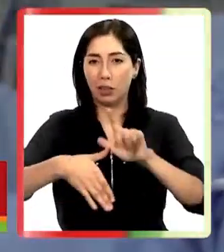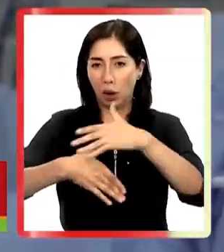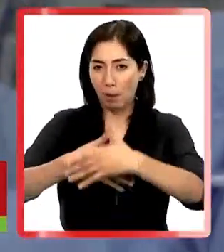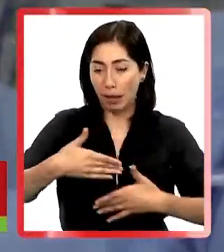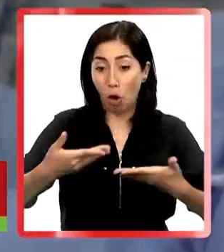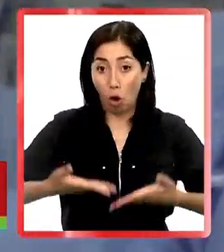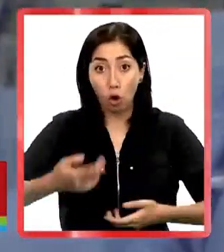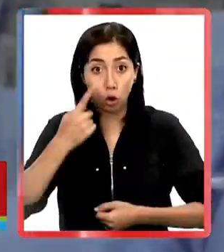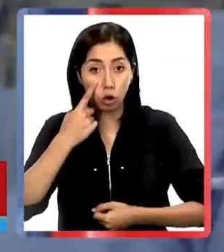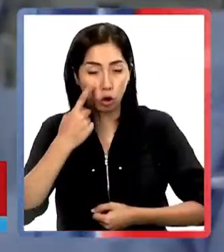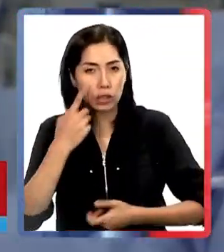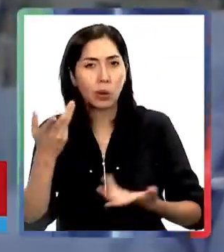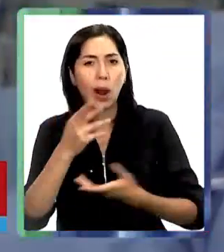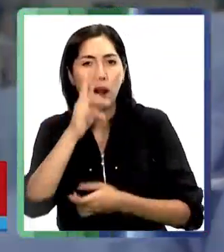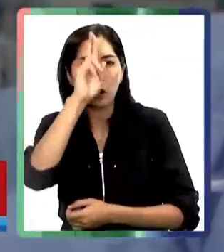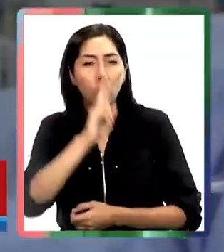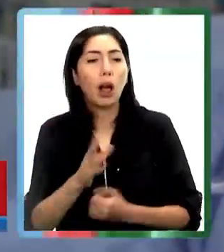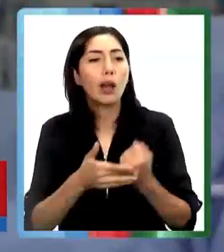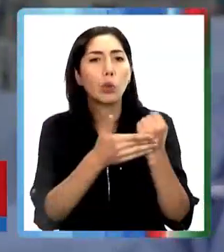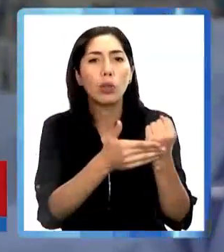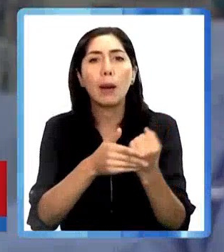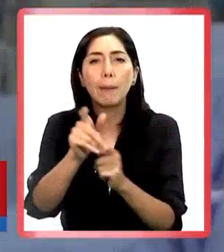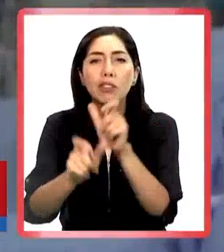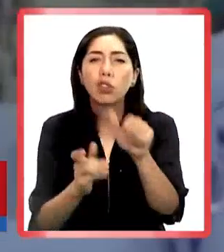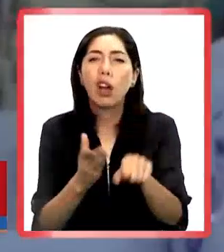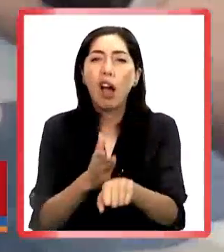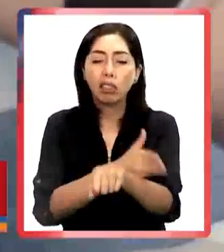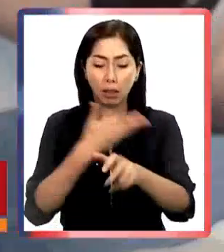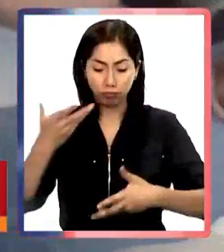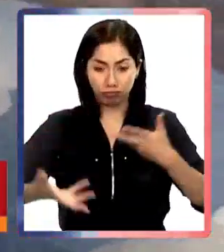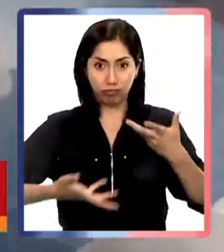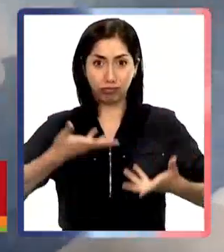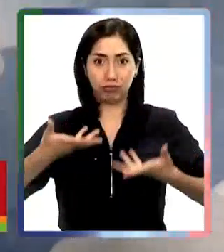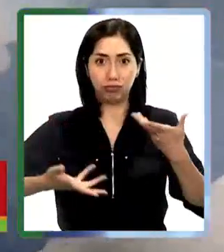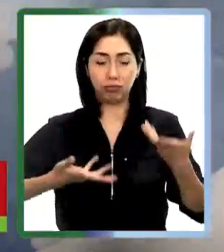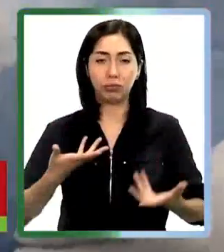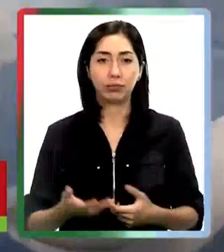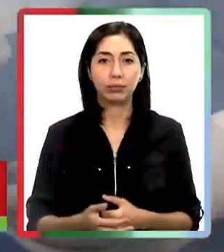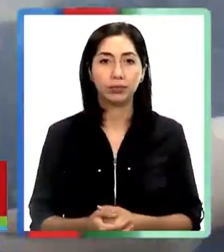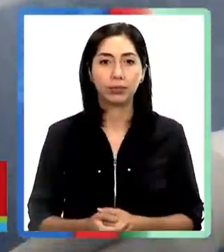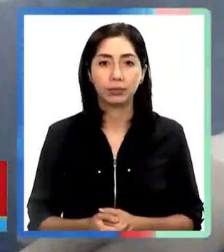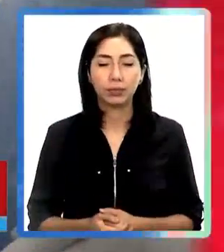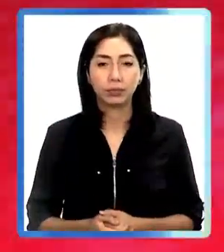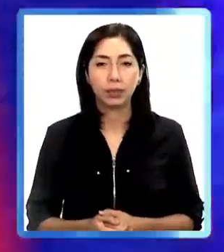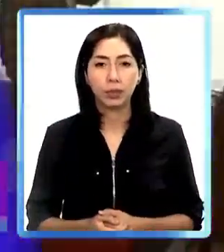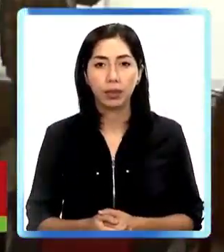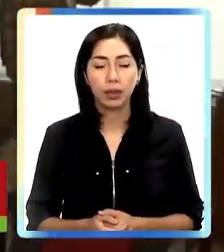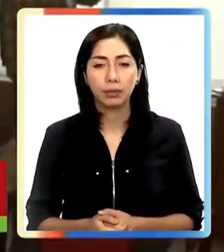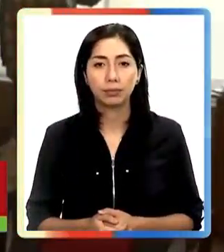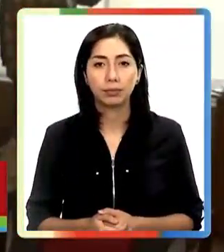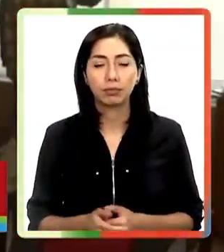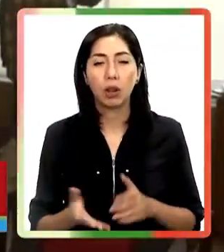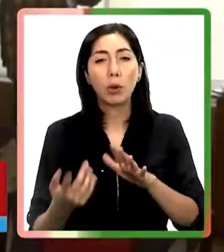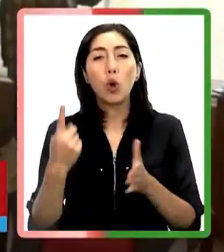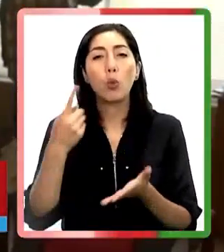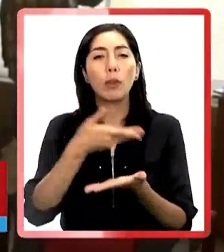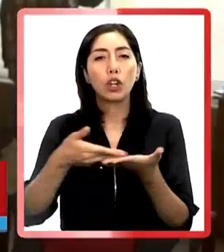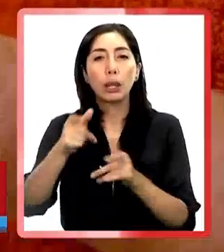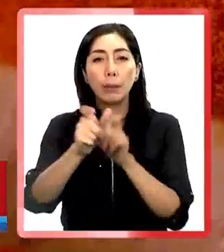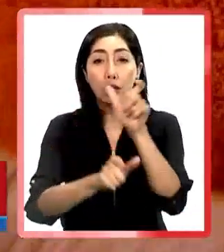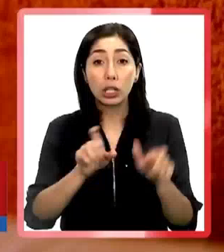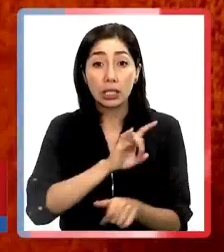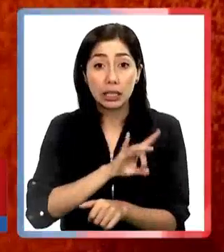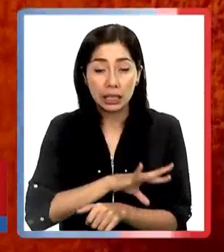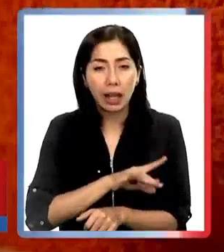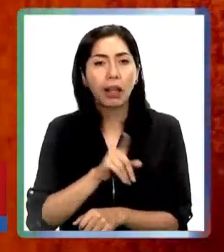el rol que ha cumplido para ayudar a muchos pacientes que resultaron quemados en los incendios forestales. Cerca de 1 millón de